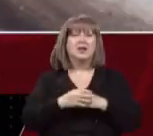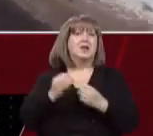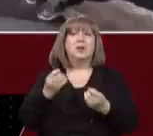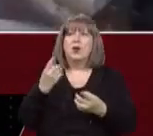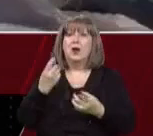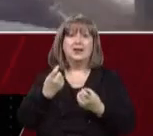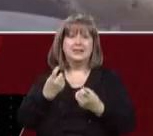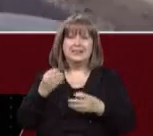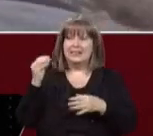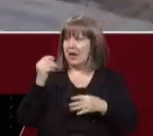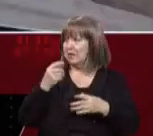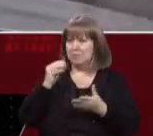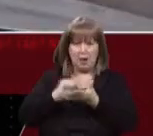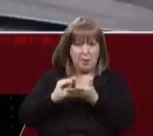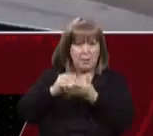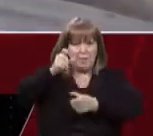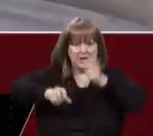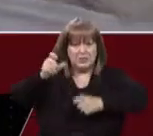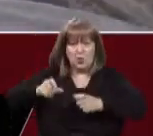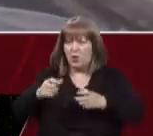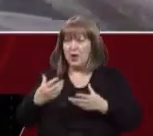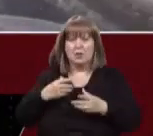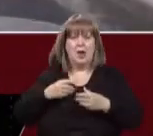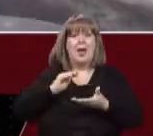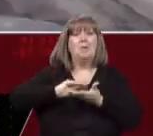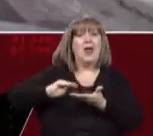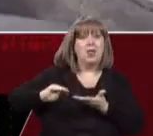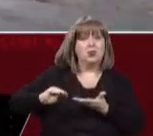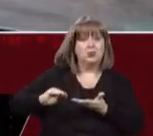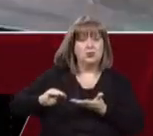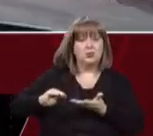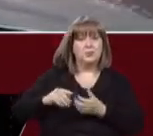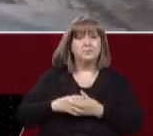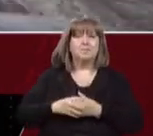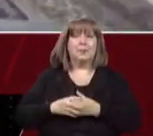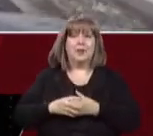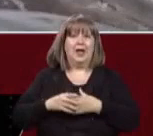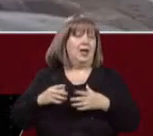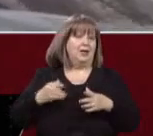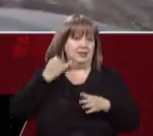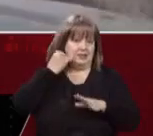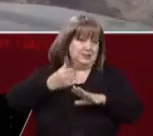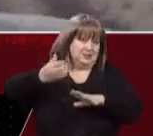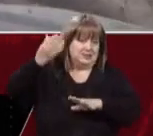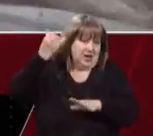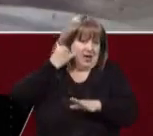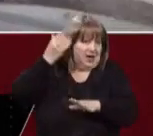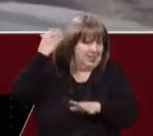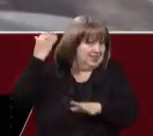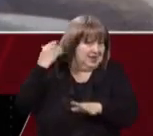mayor cantidad de garitas tuvo que implementar para que esto funcione Bueno en realidad Este era Este era un sistema que ya se venía